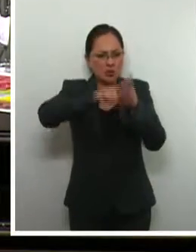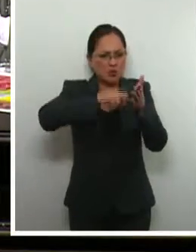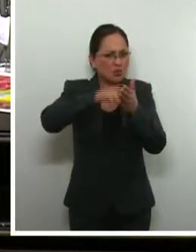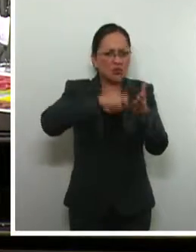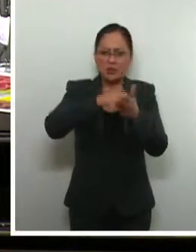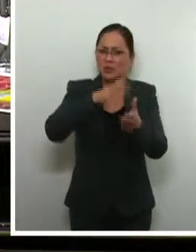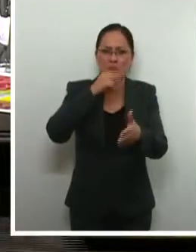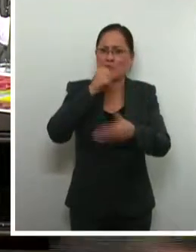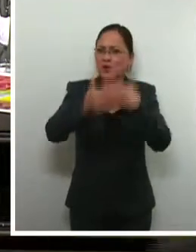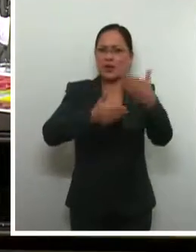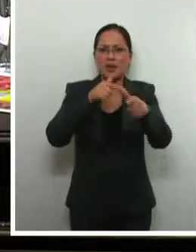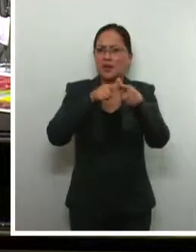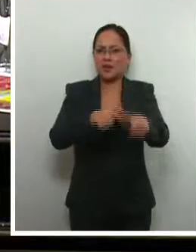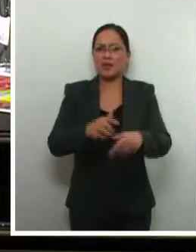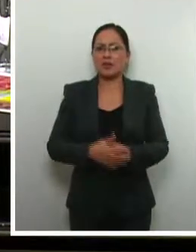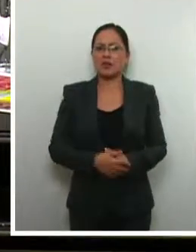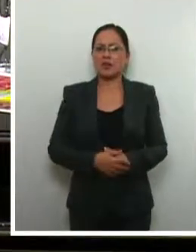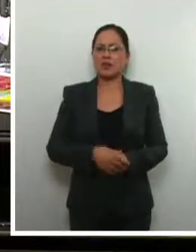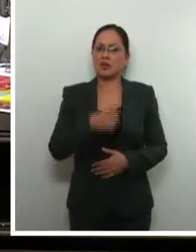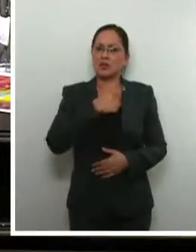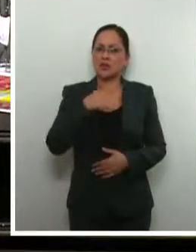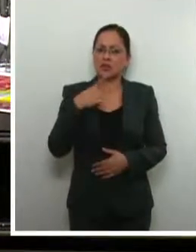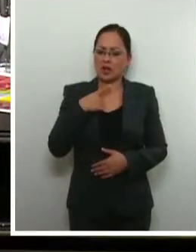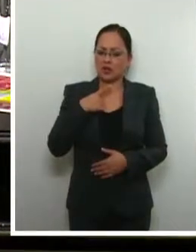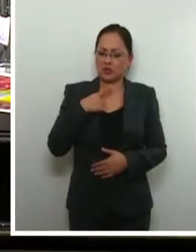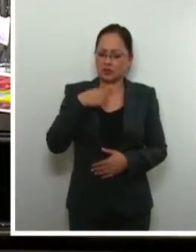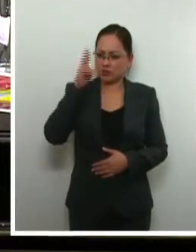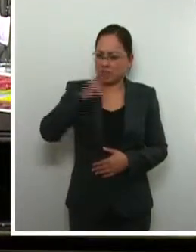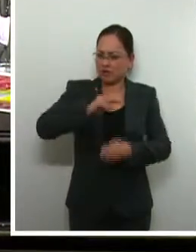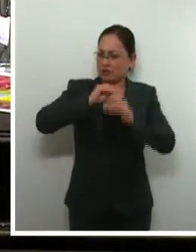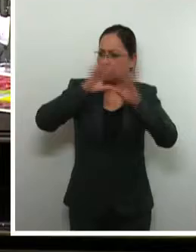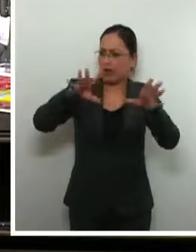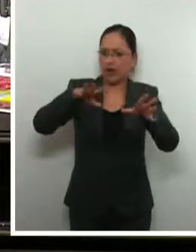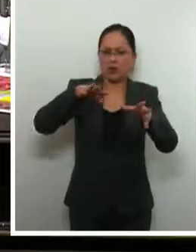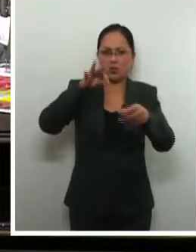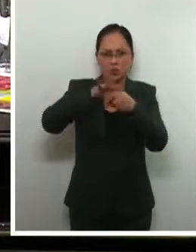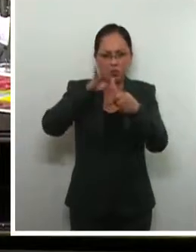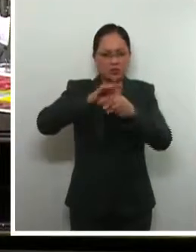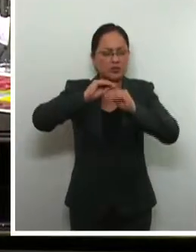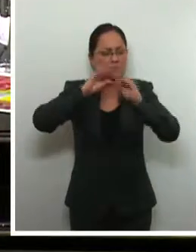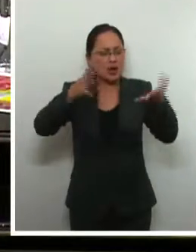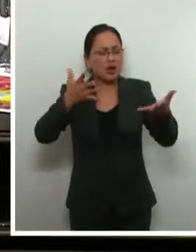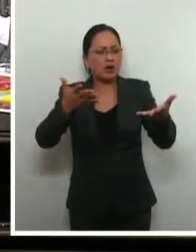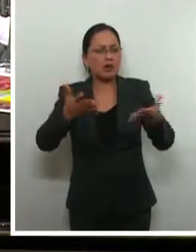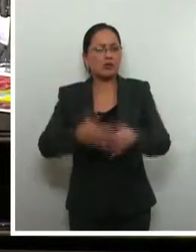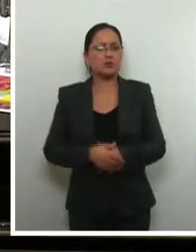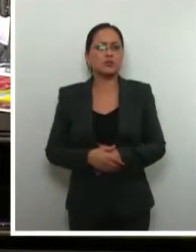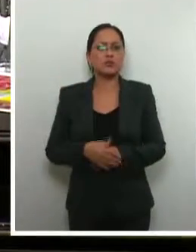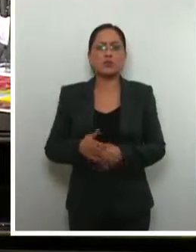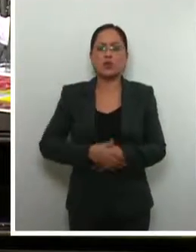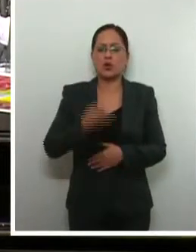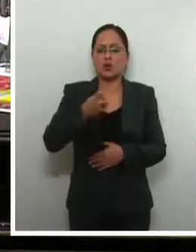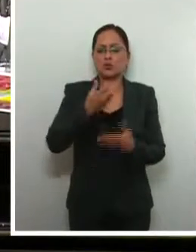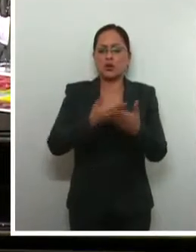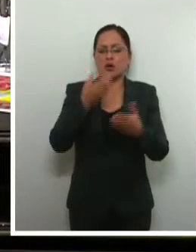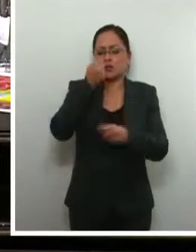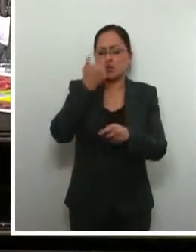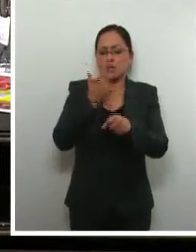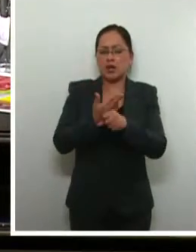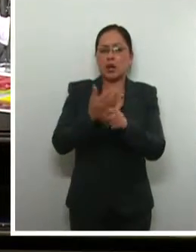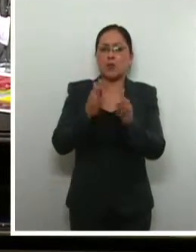voto. Tenemos que tener la mayor certeza jurídica, por lo cual voy a solicitar a la